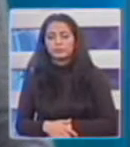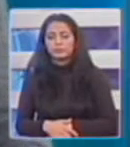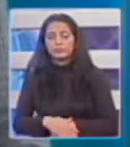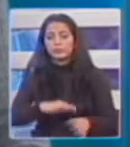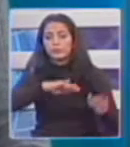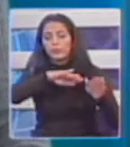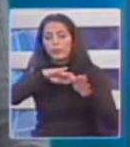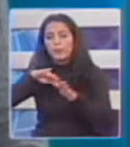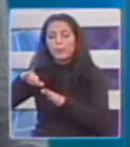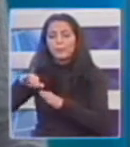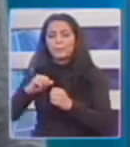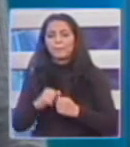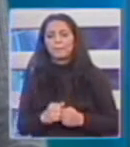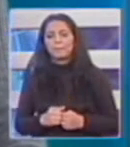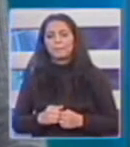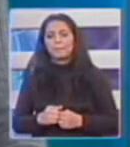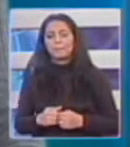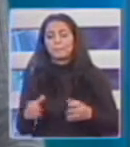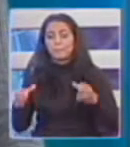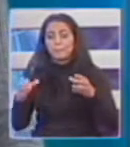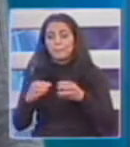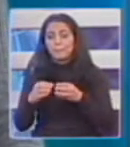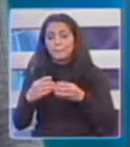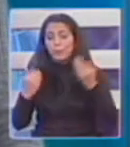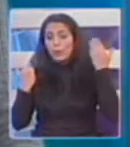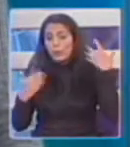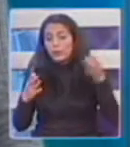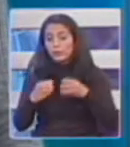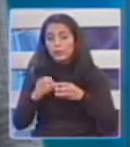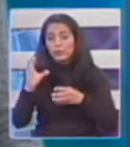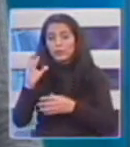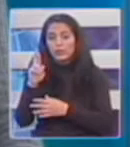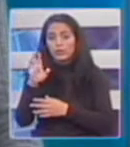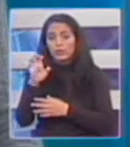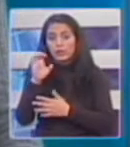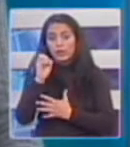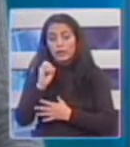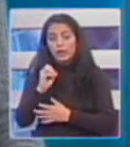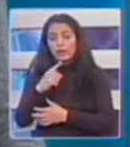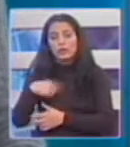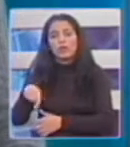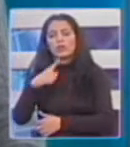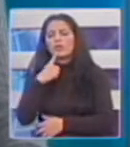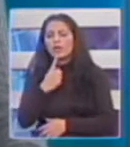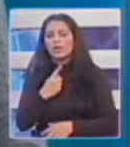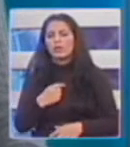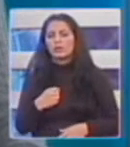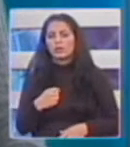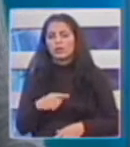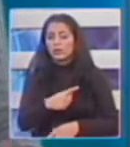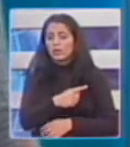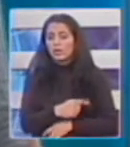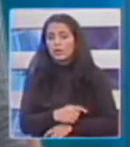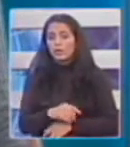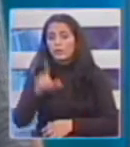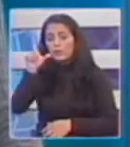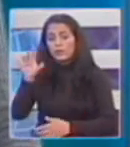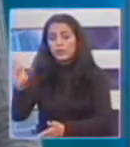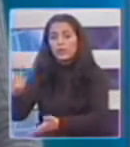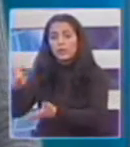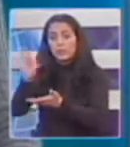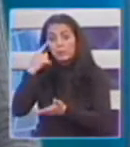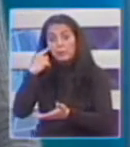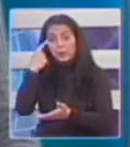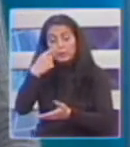En otro tema, los integrantes del movimiento Creo afirmaron que se quiere amedrentar al precandidato presidencial Guillermo Lasso a través de la